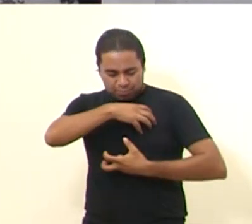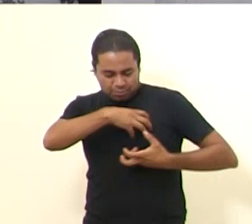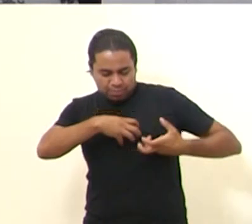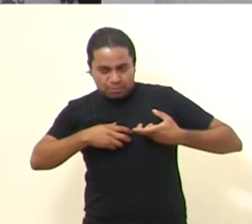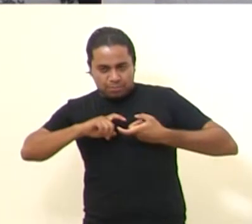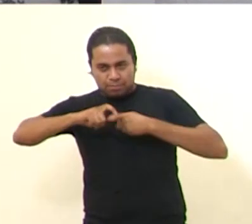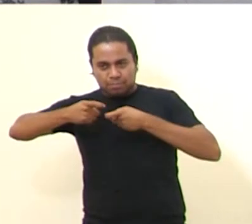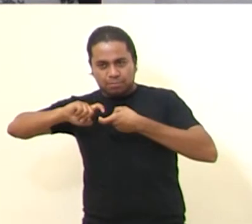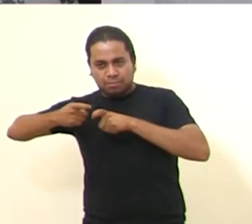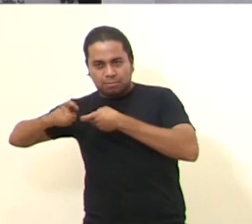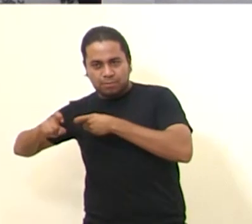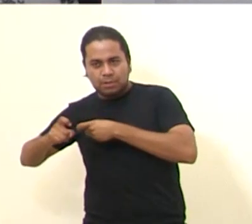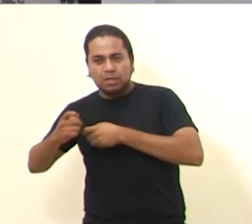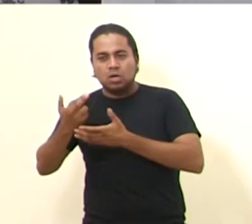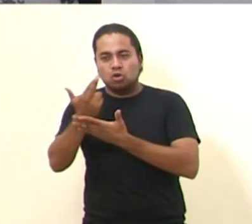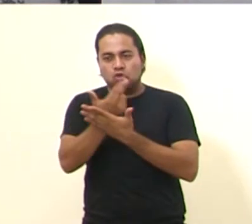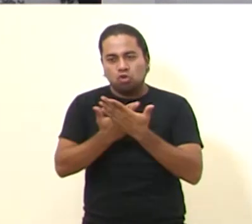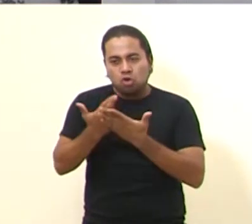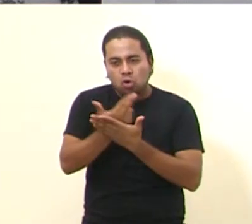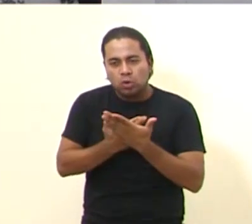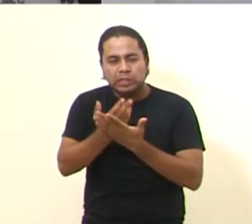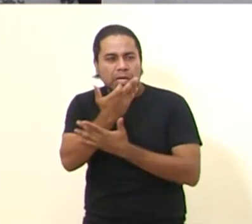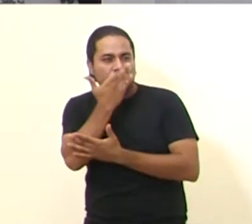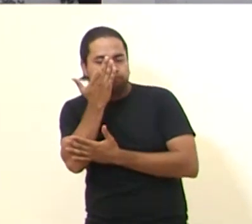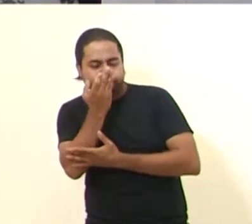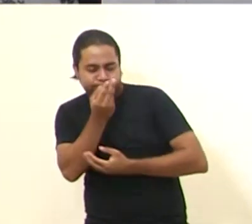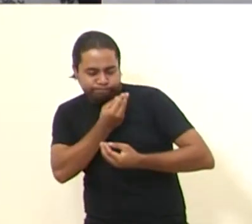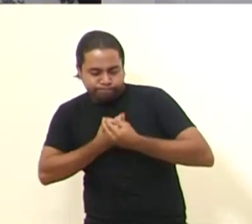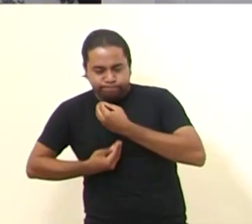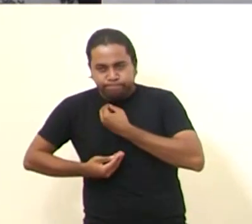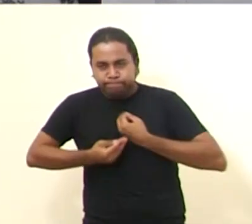grecas, rosas y claveles. Los